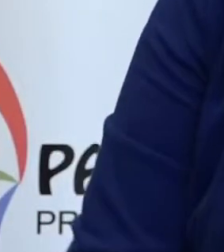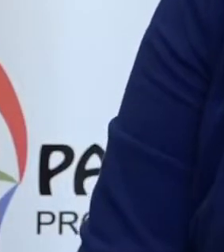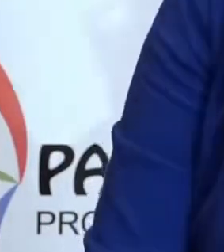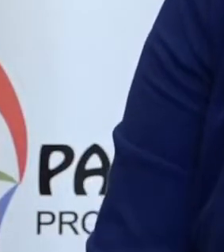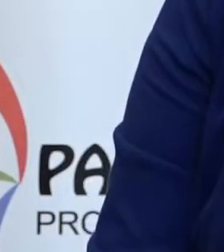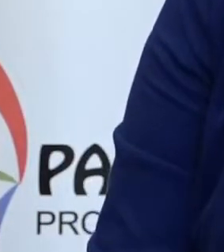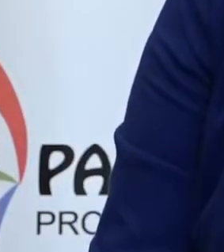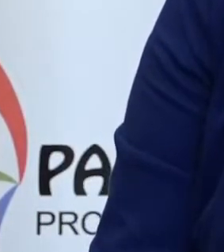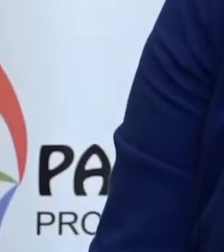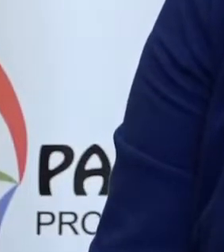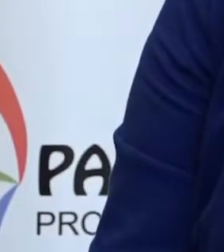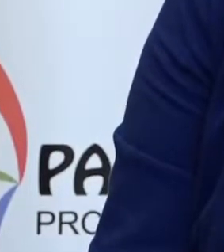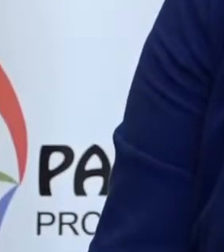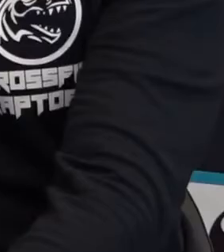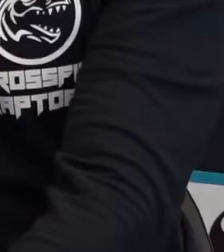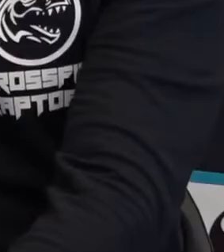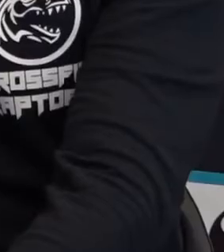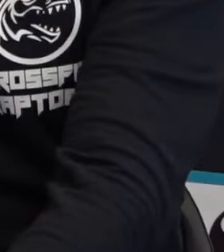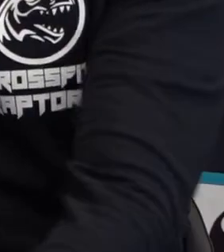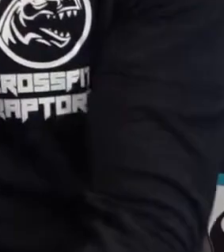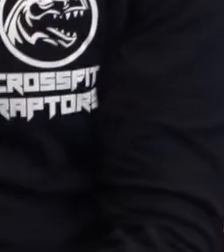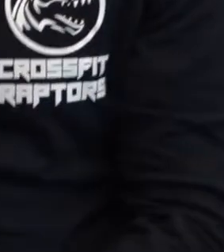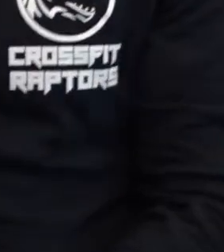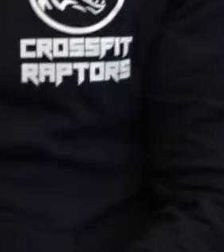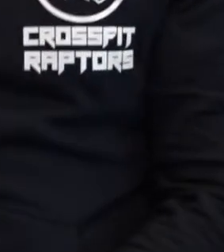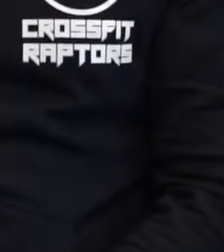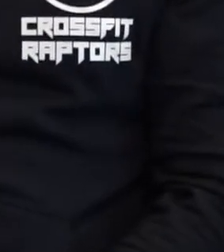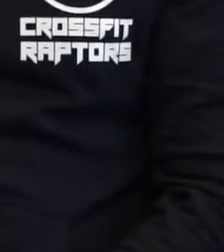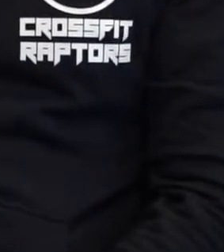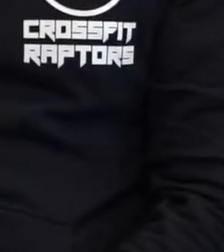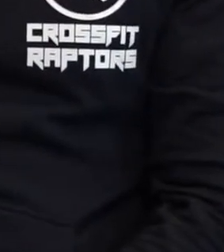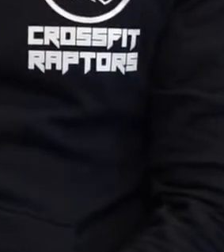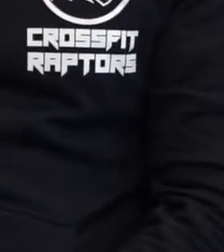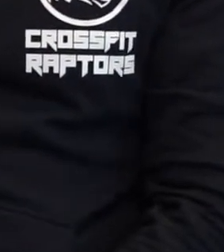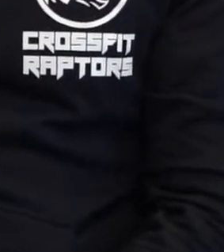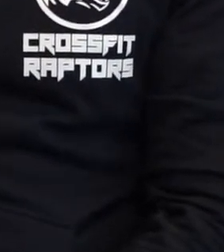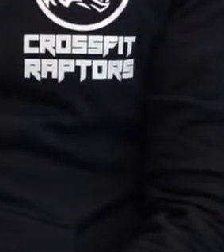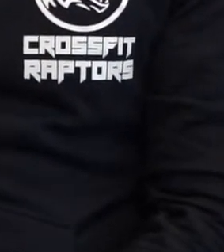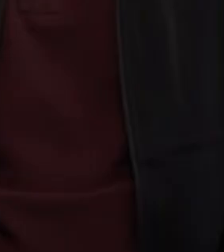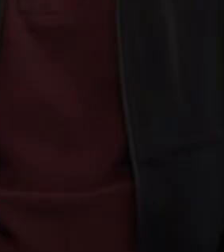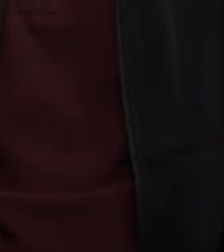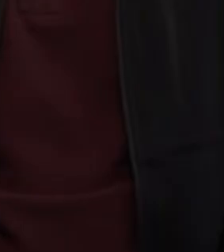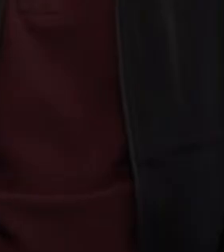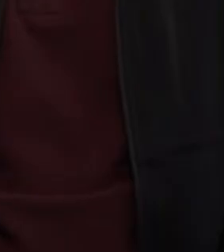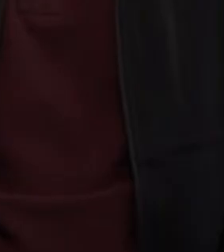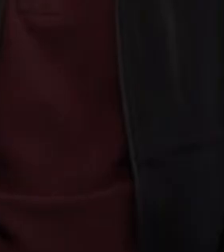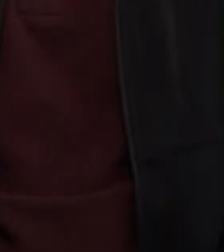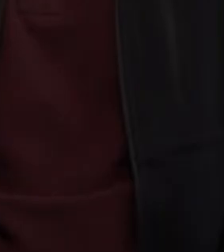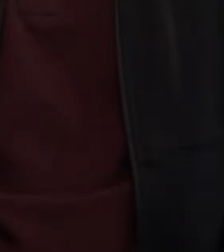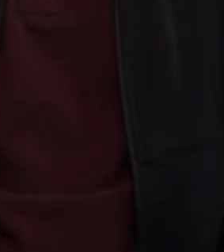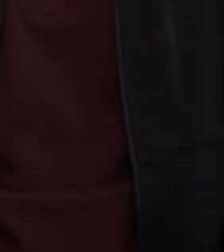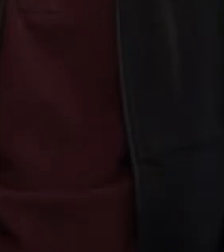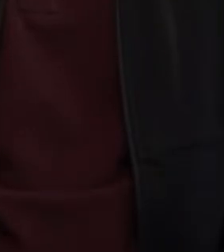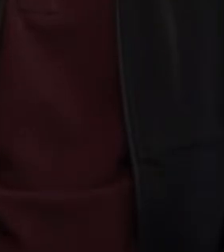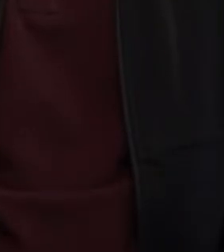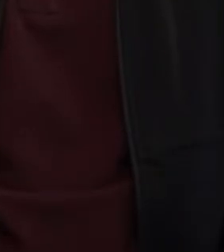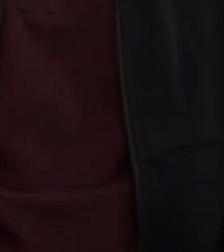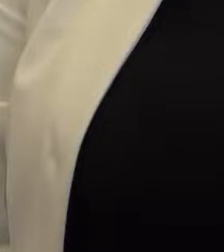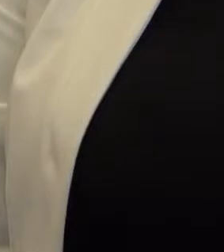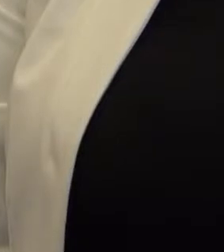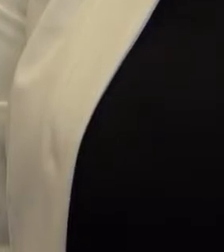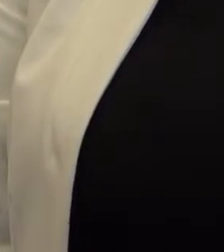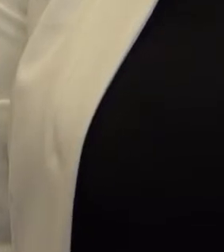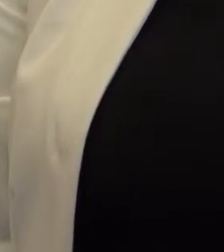Chingapa Shinayata Otavalota Rixi Chingapa Pactaimanda Municipiopa Kulki Kamay Ukuka Shubillachi Tananahuipika